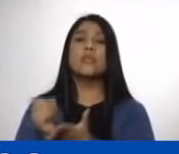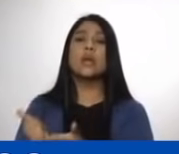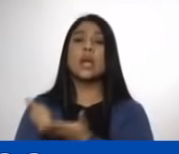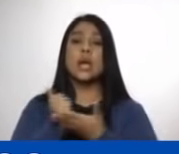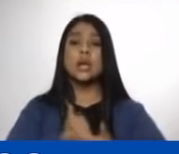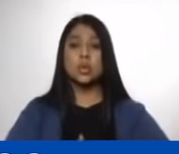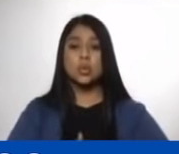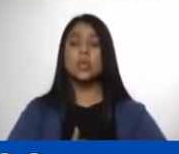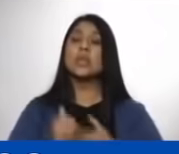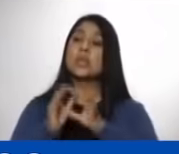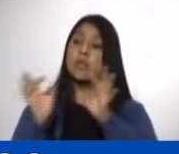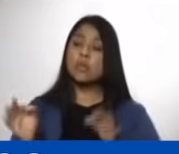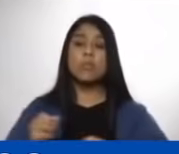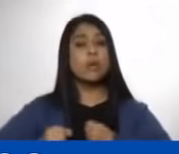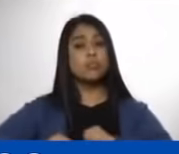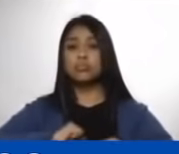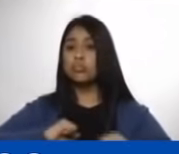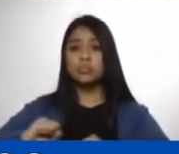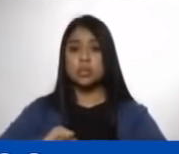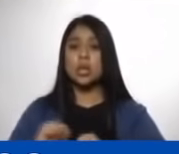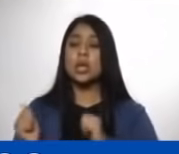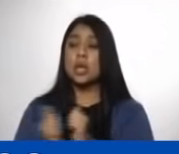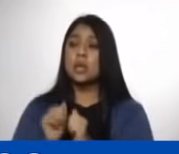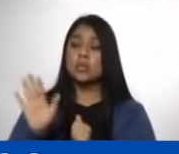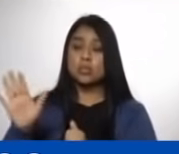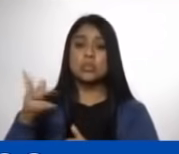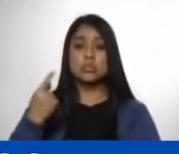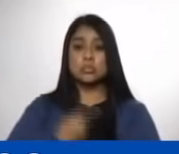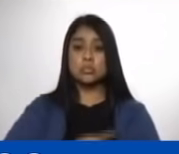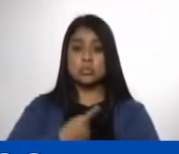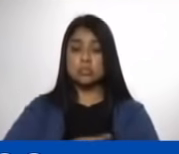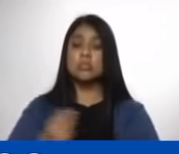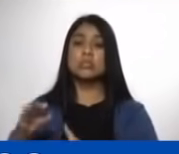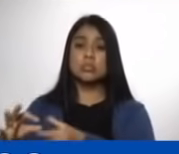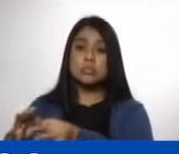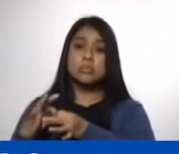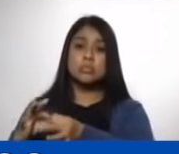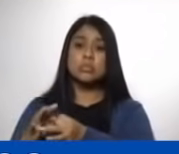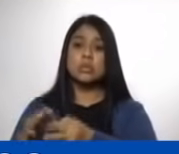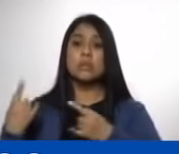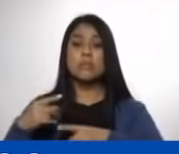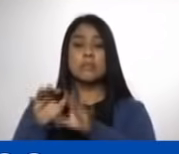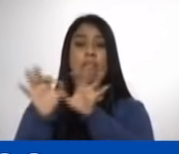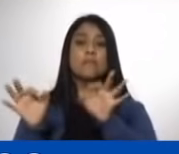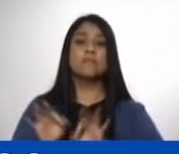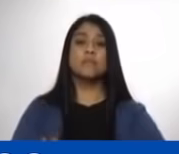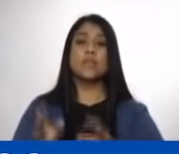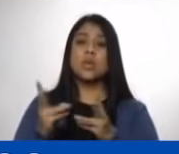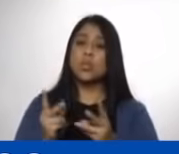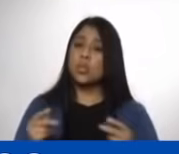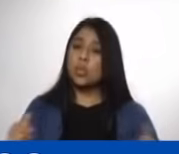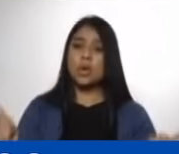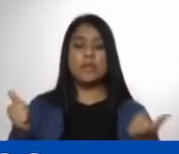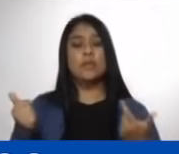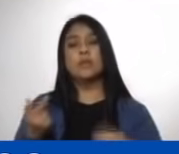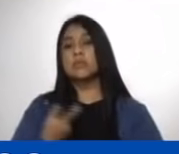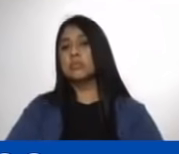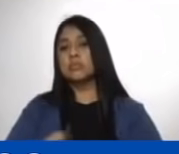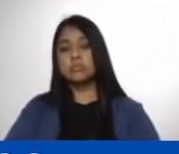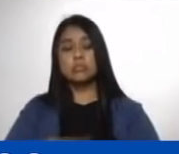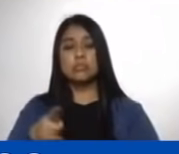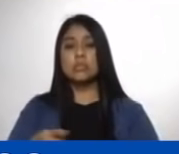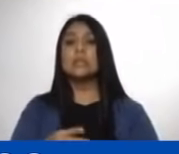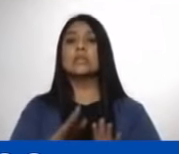manera proactiva con sus socios, con sus aliados, vecinos, para que podamos mitigar de manera ordenada, regular y segura el